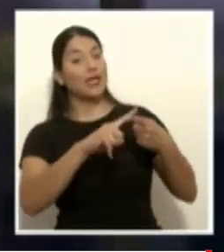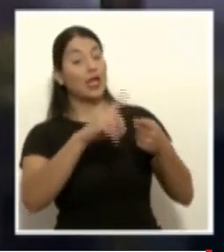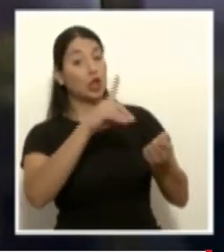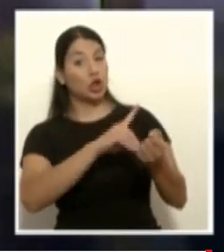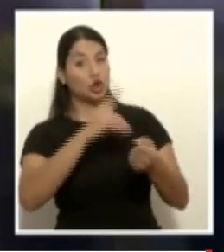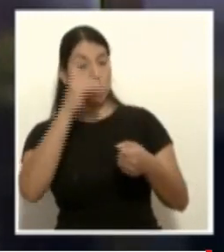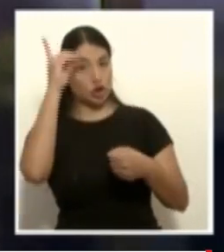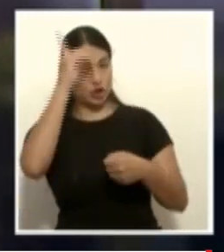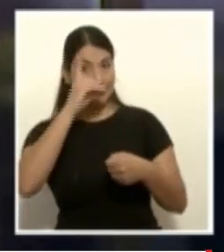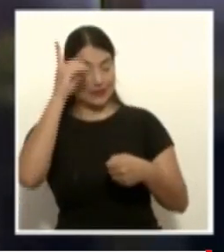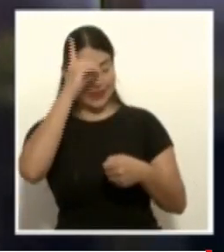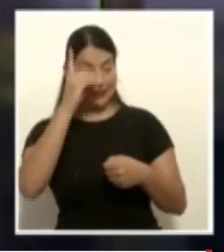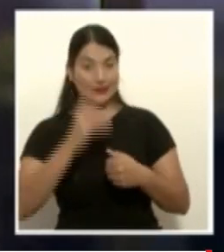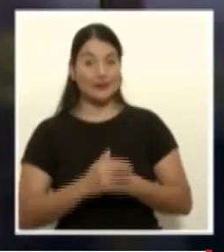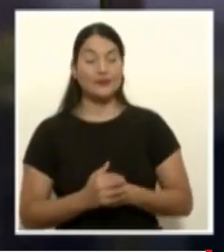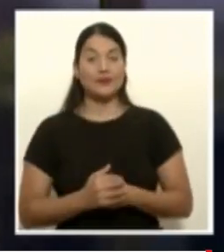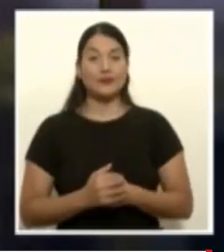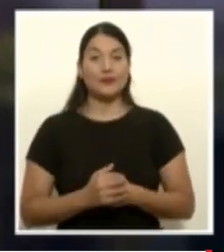Salas.